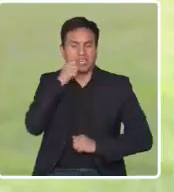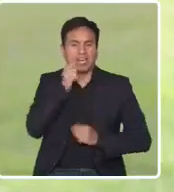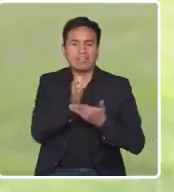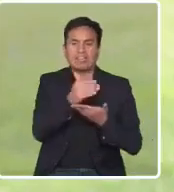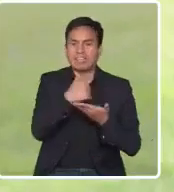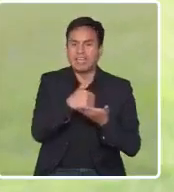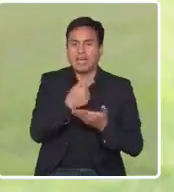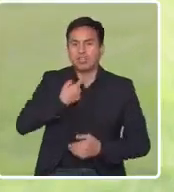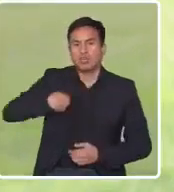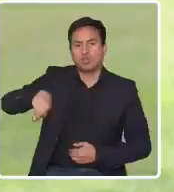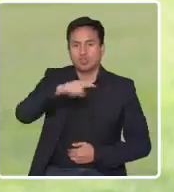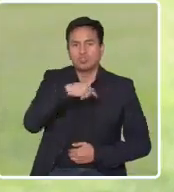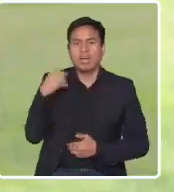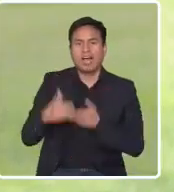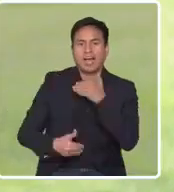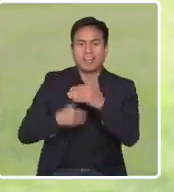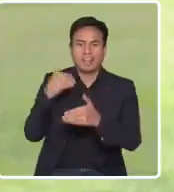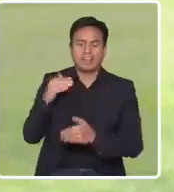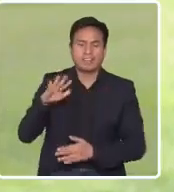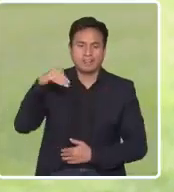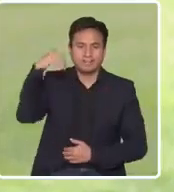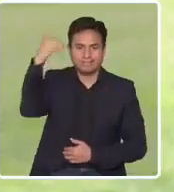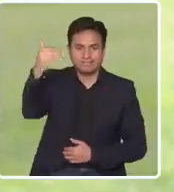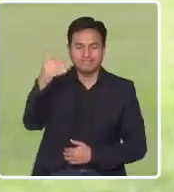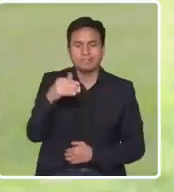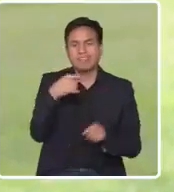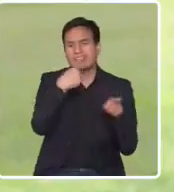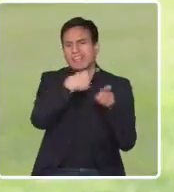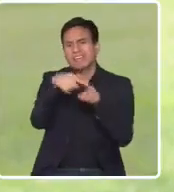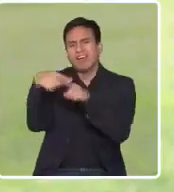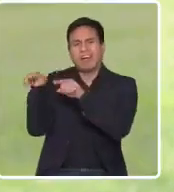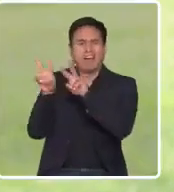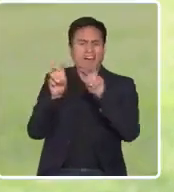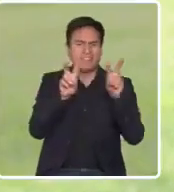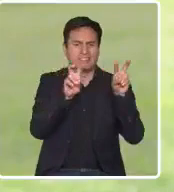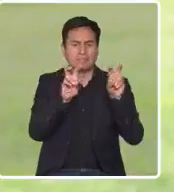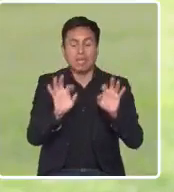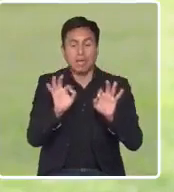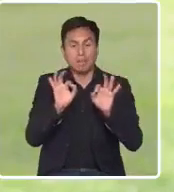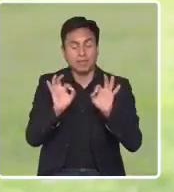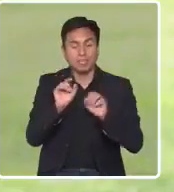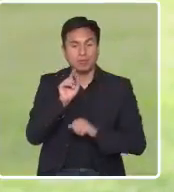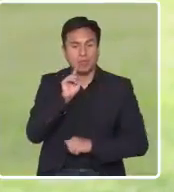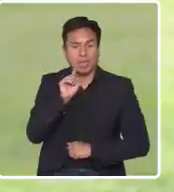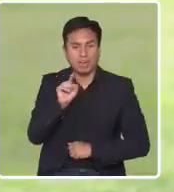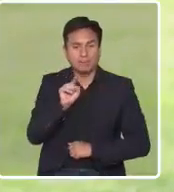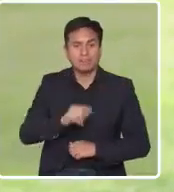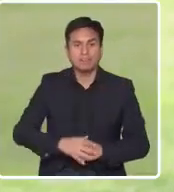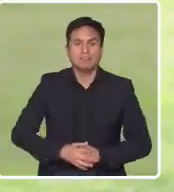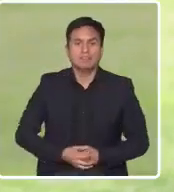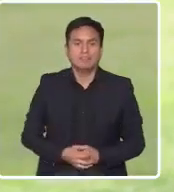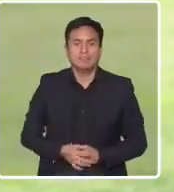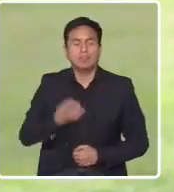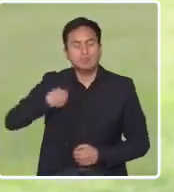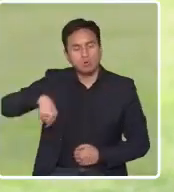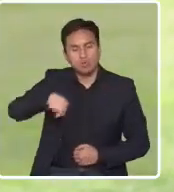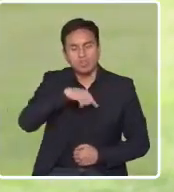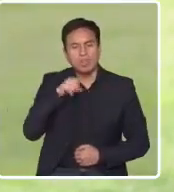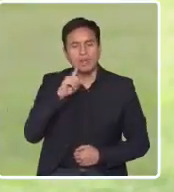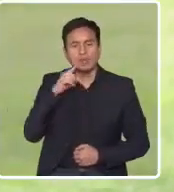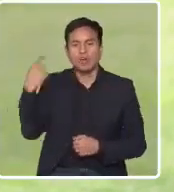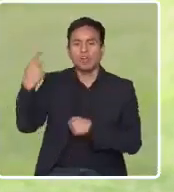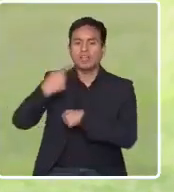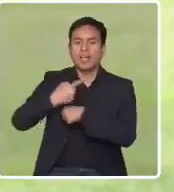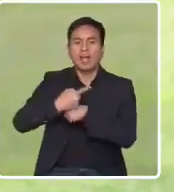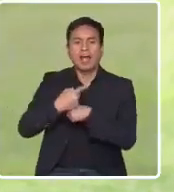de las estrategias que estamos llevando adelante. De varias de ellas, en particular, nosotros tenemos